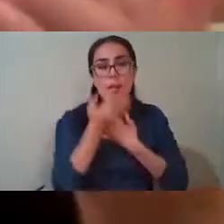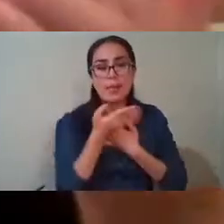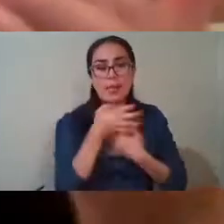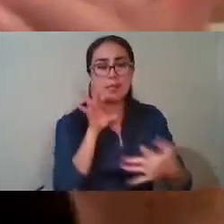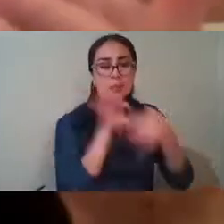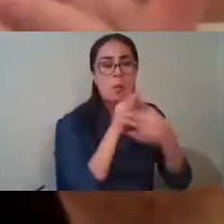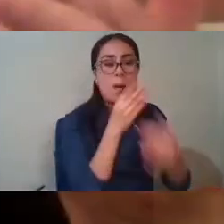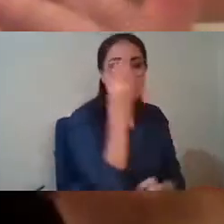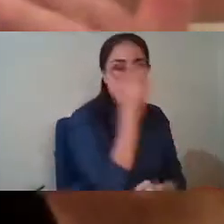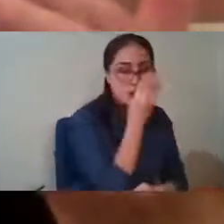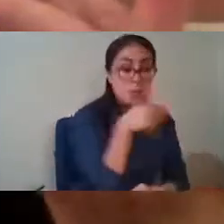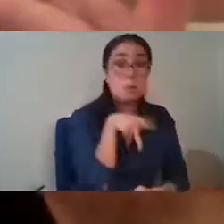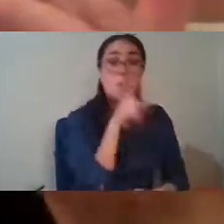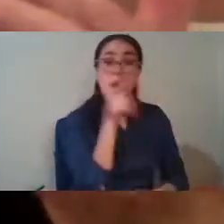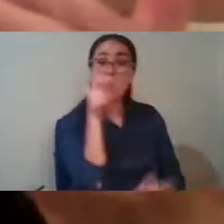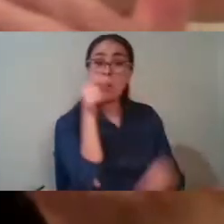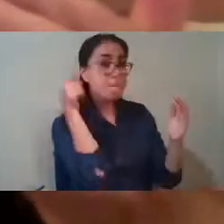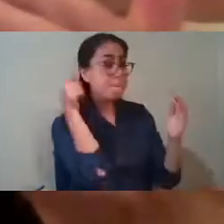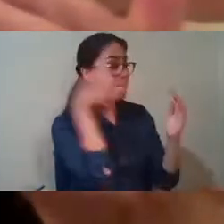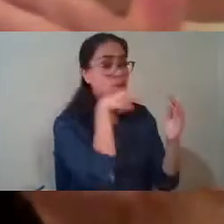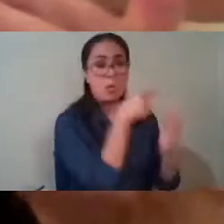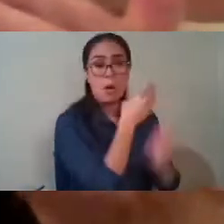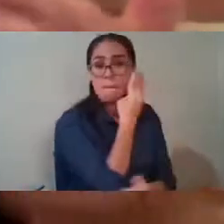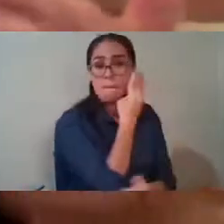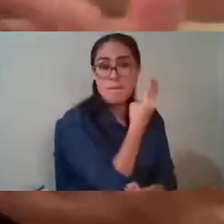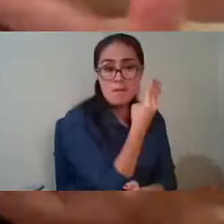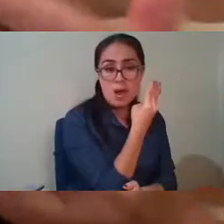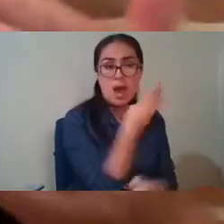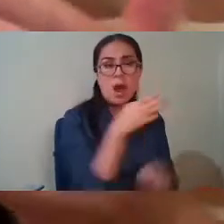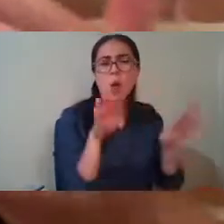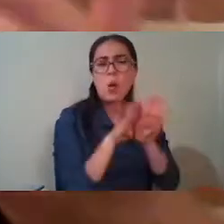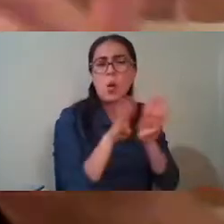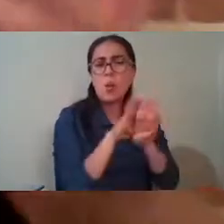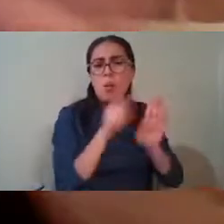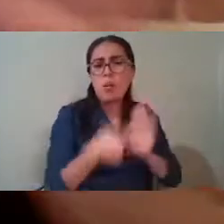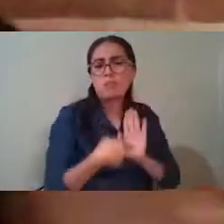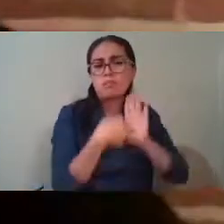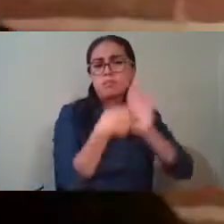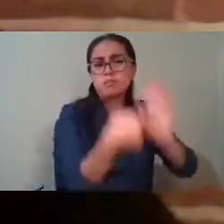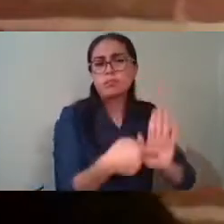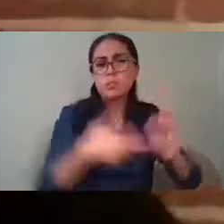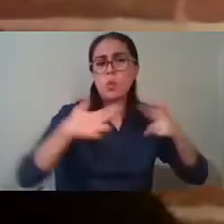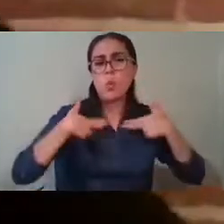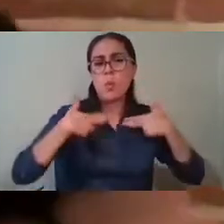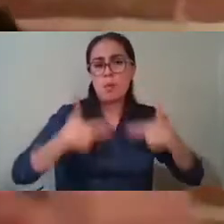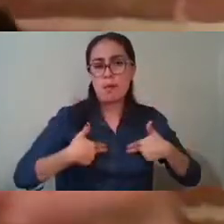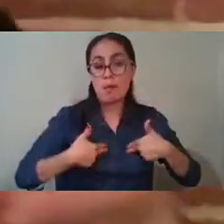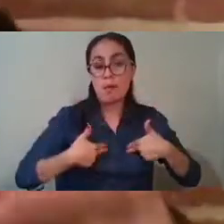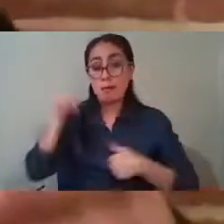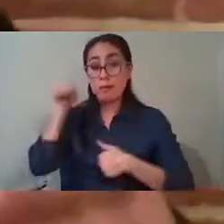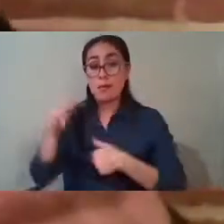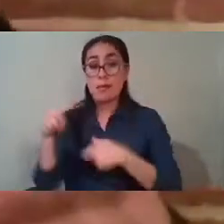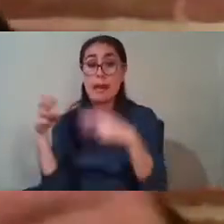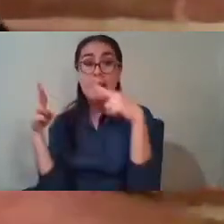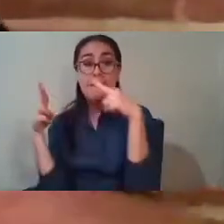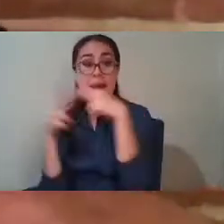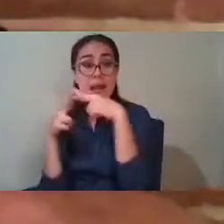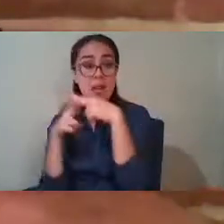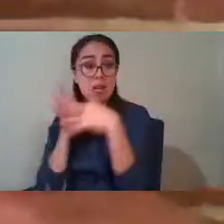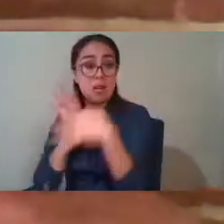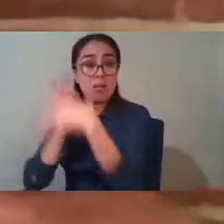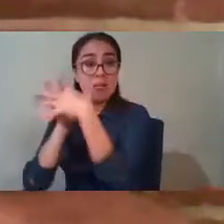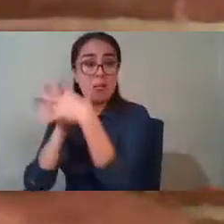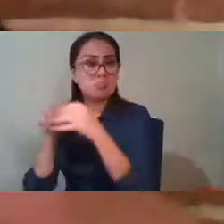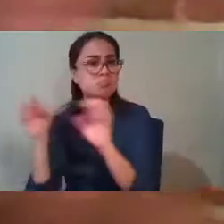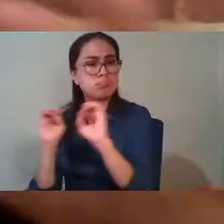ser humano, no desde la religión, sino desde un otro saber. Yo me transformé en una especie